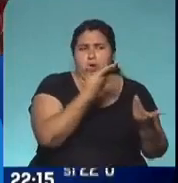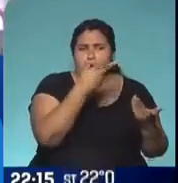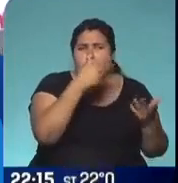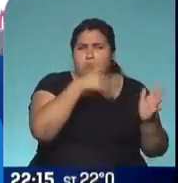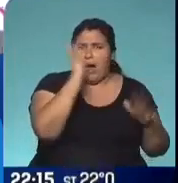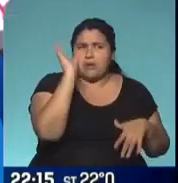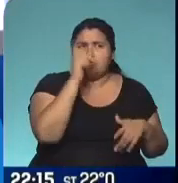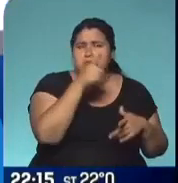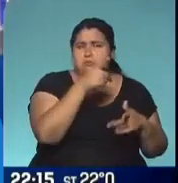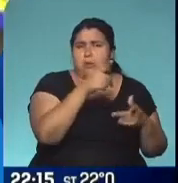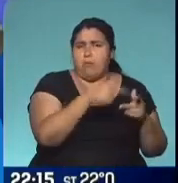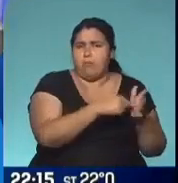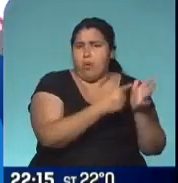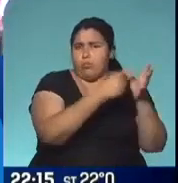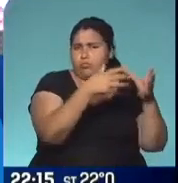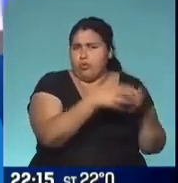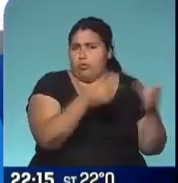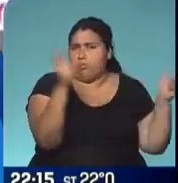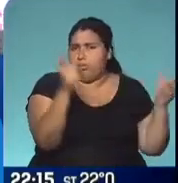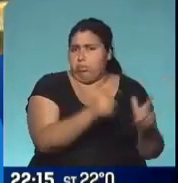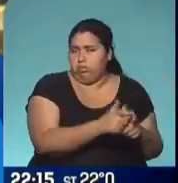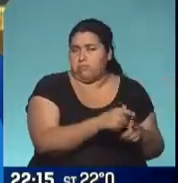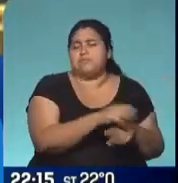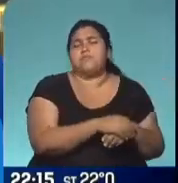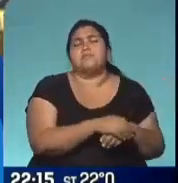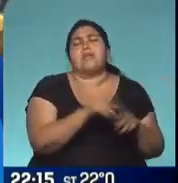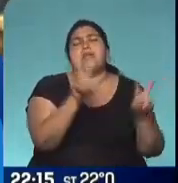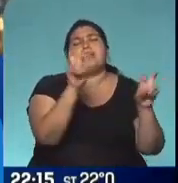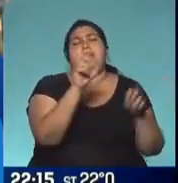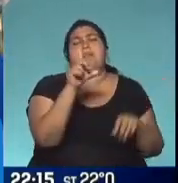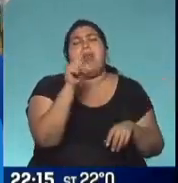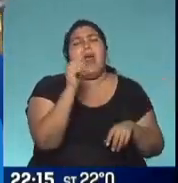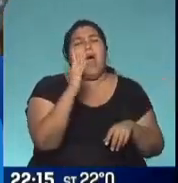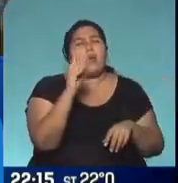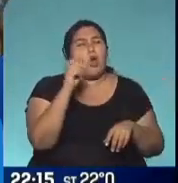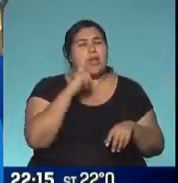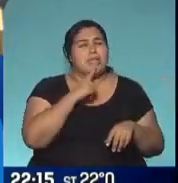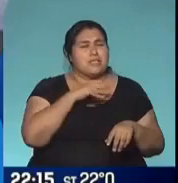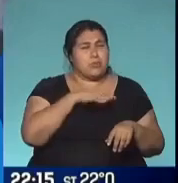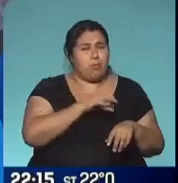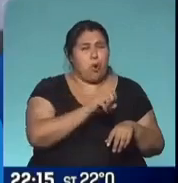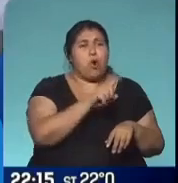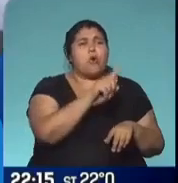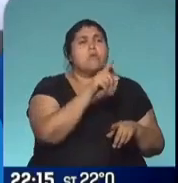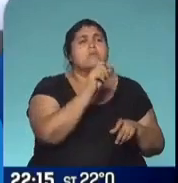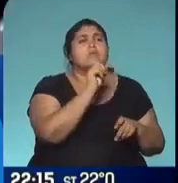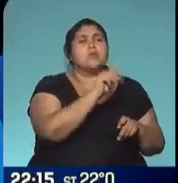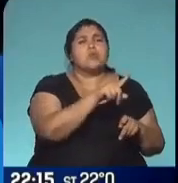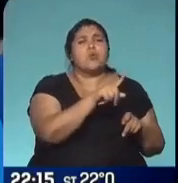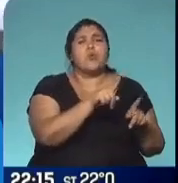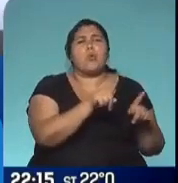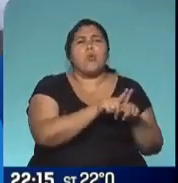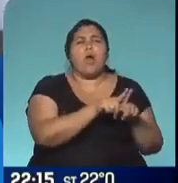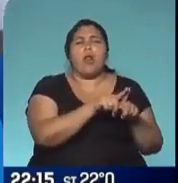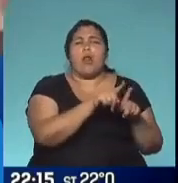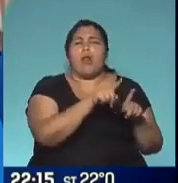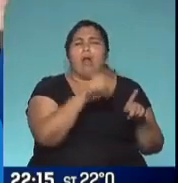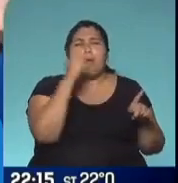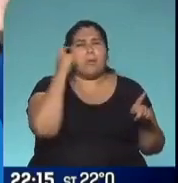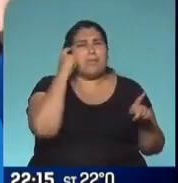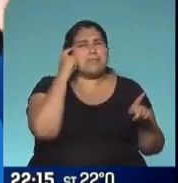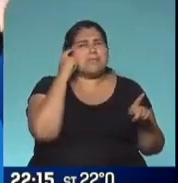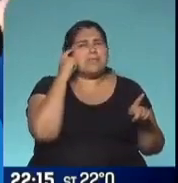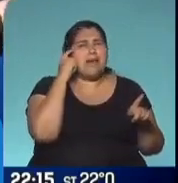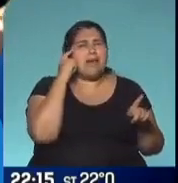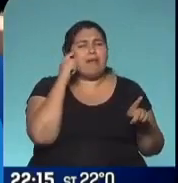el laborismo. Ahora, uno piensa, el laborismo perdió esta vez con un programa radical, como decía Natalia, con un programa casi de